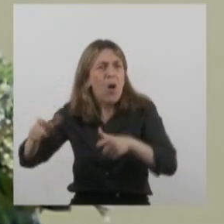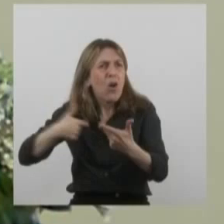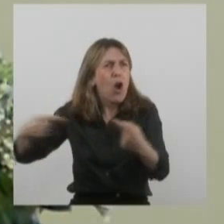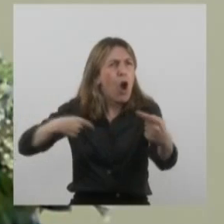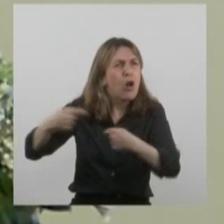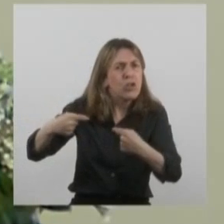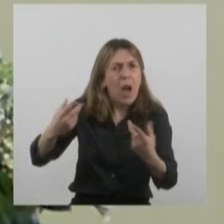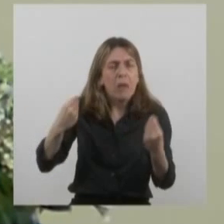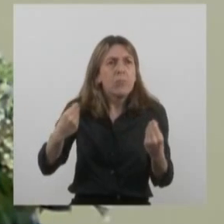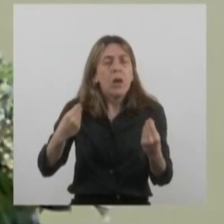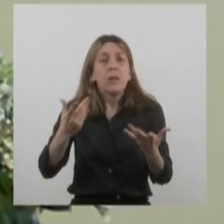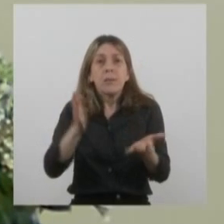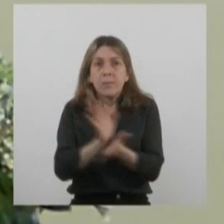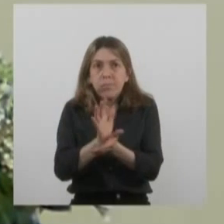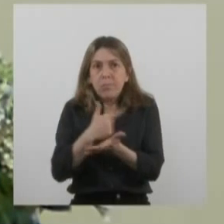verdad